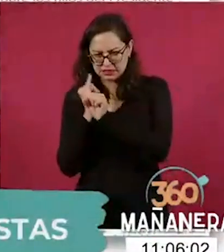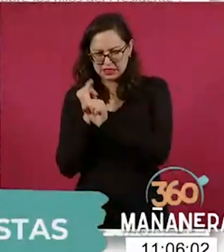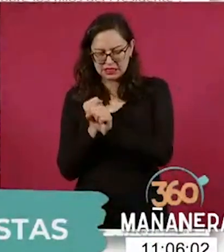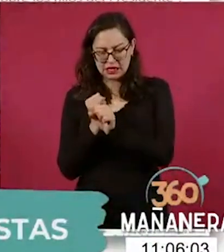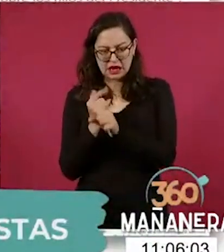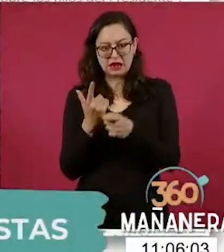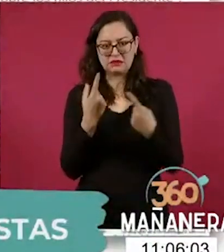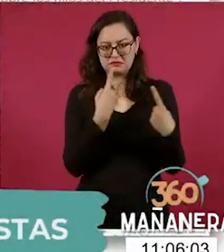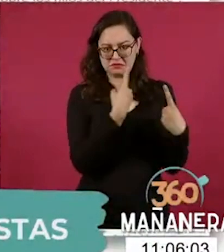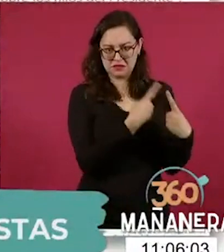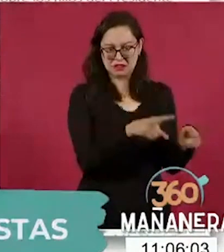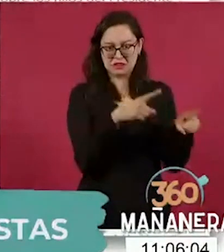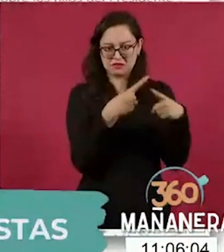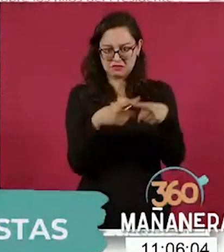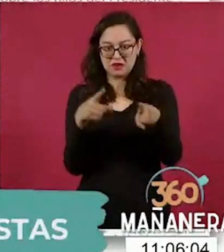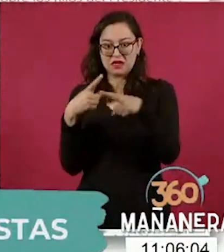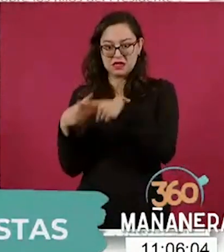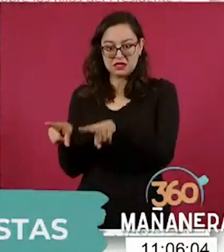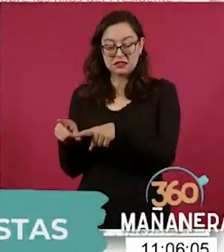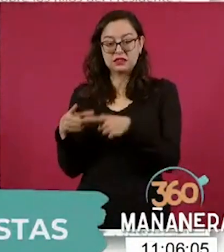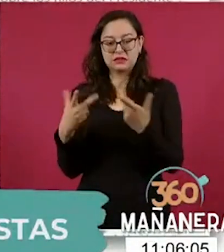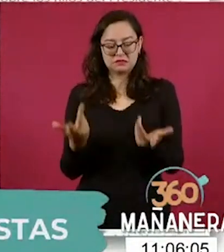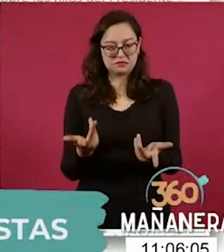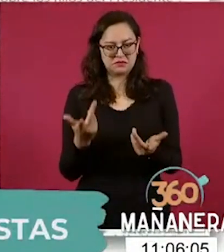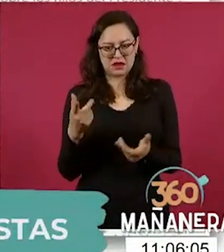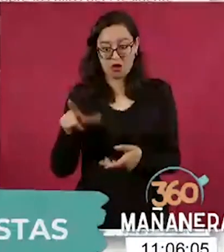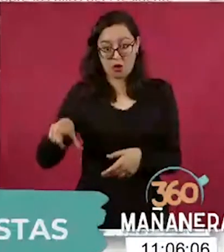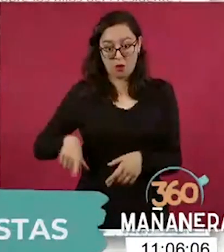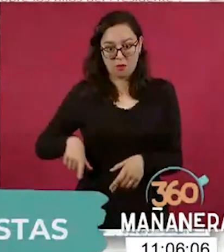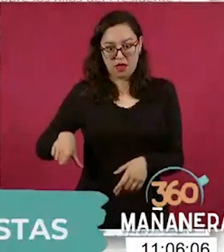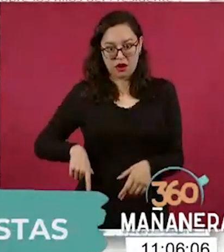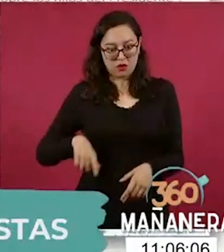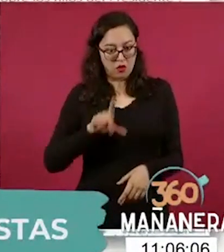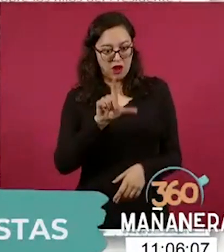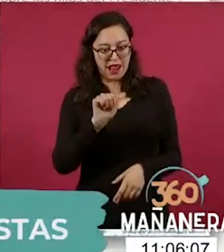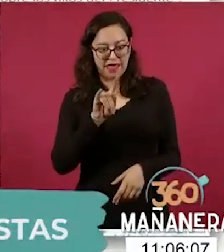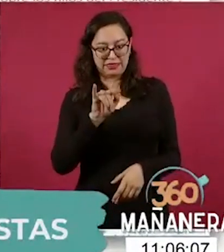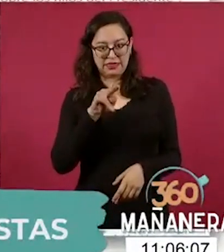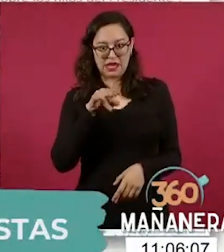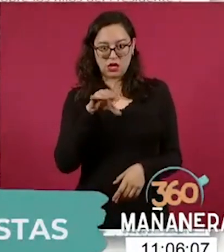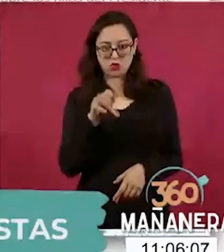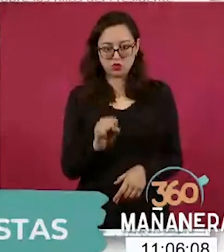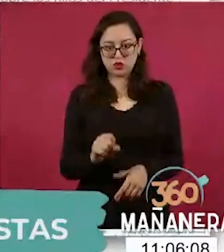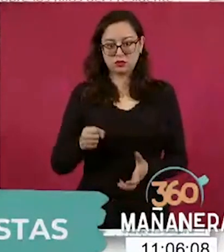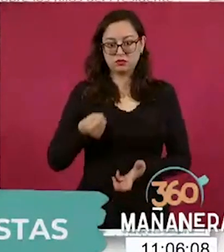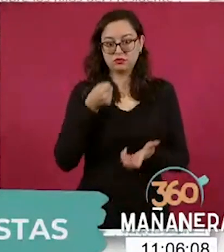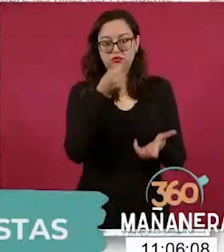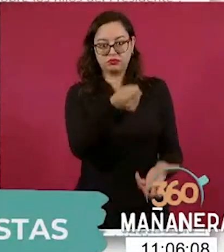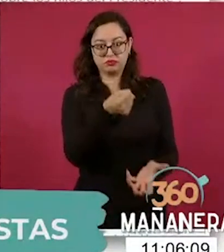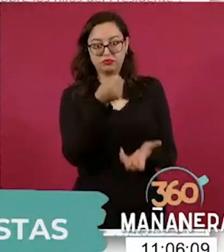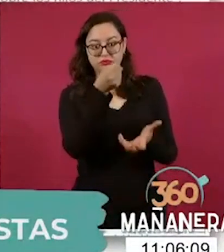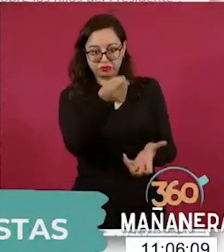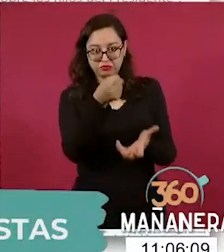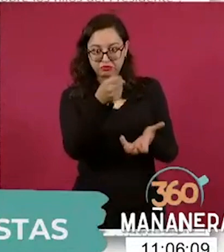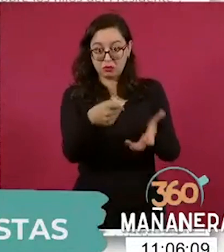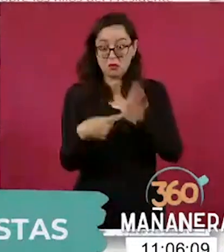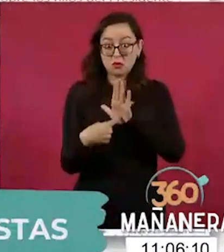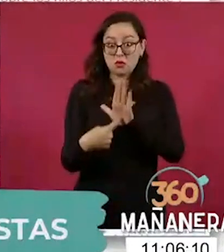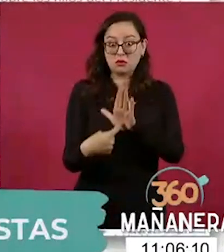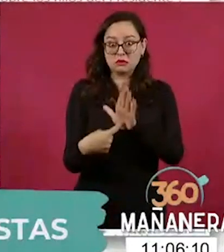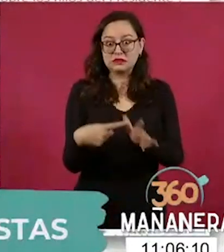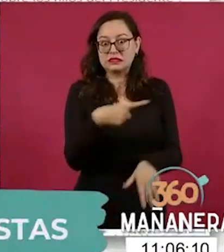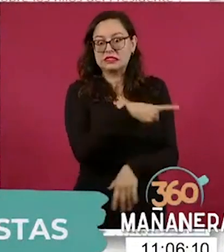Hacienda al consorcio binacional latinus se desató una andanada de críticas y mentiras de los colaboradores de dicha